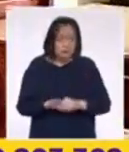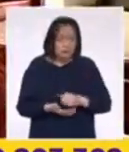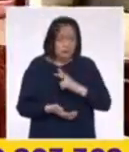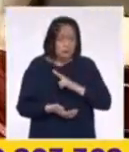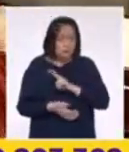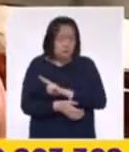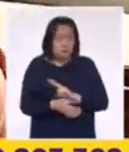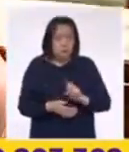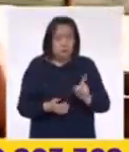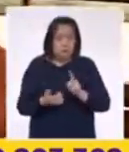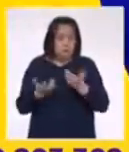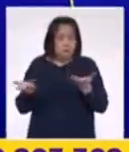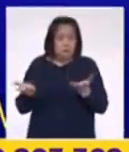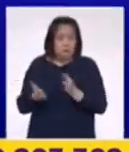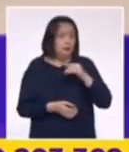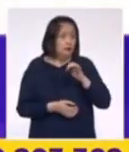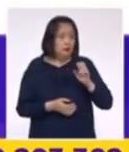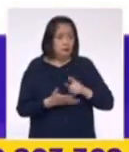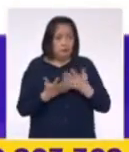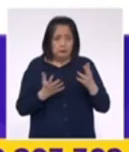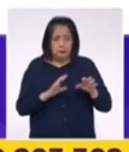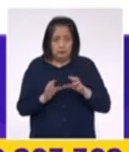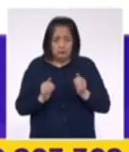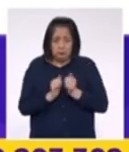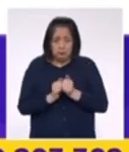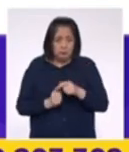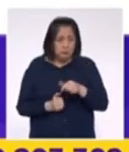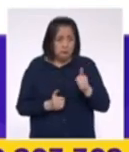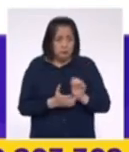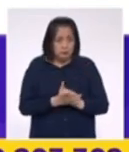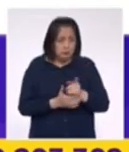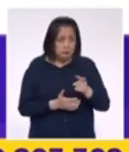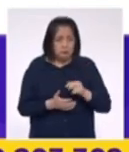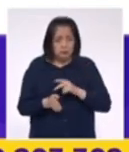se queden sin clases presenciales. Desarrolló junto a sus compañeros este proyecto.